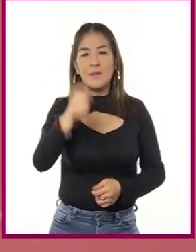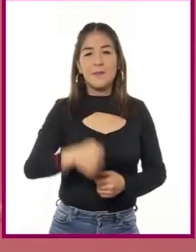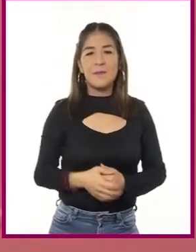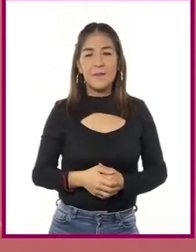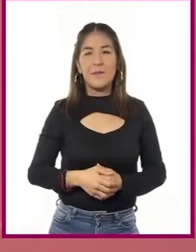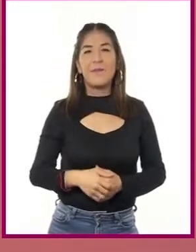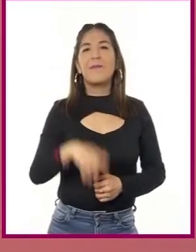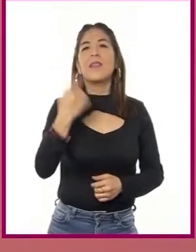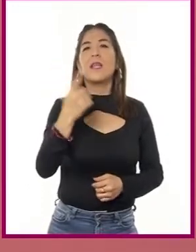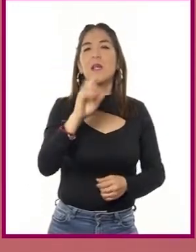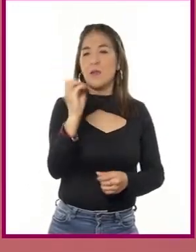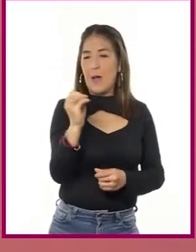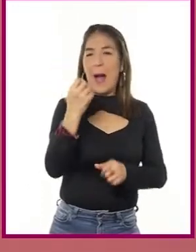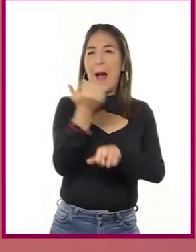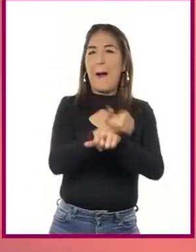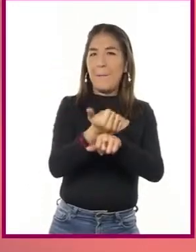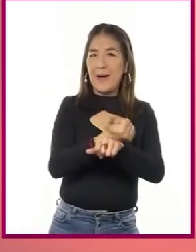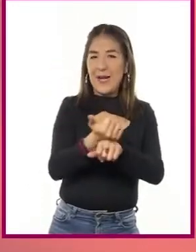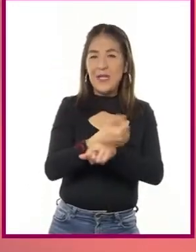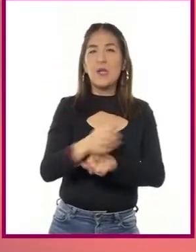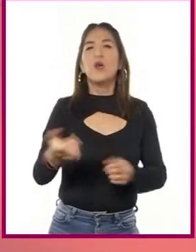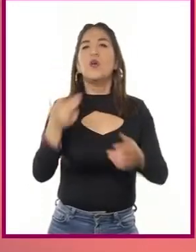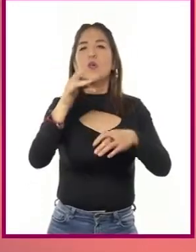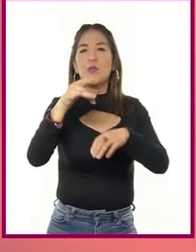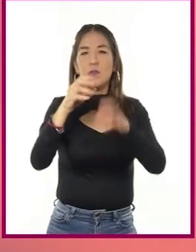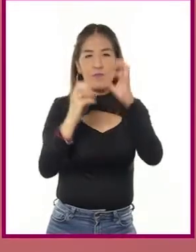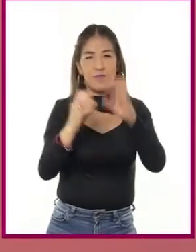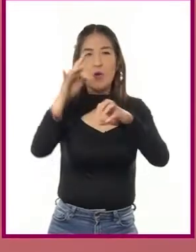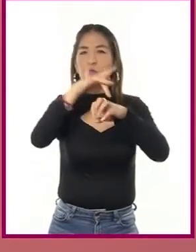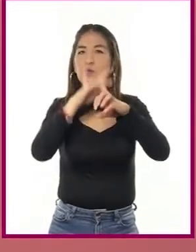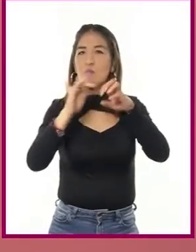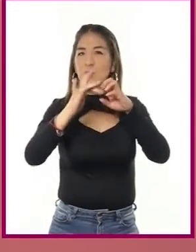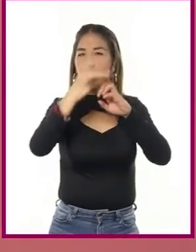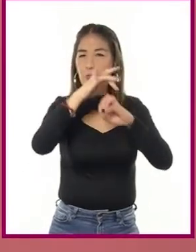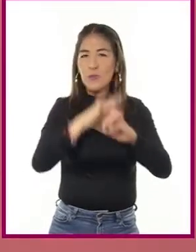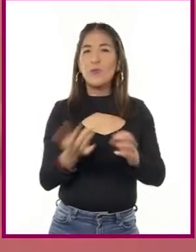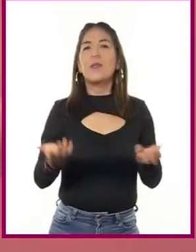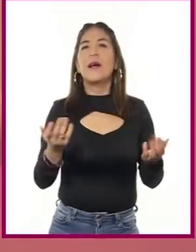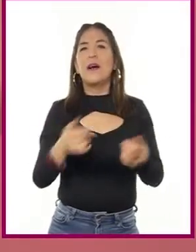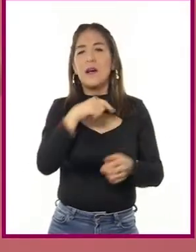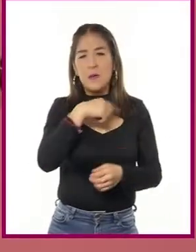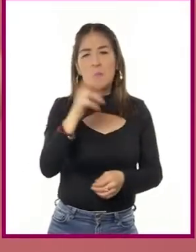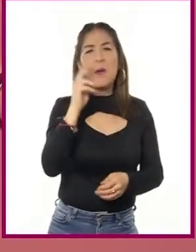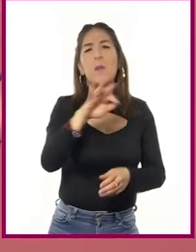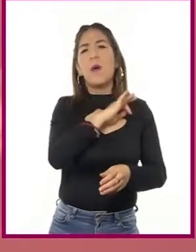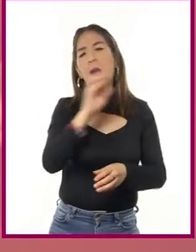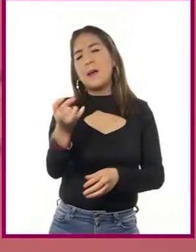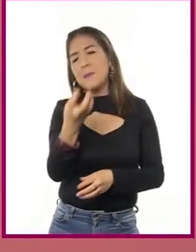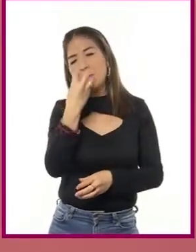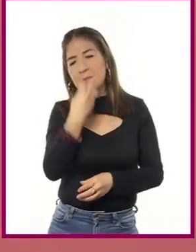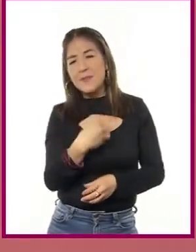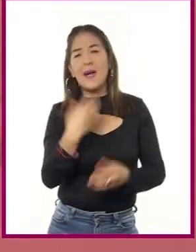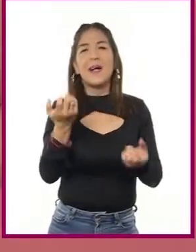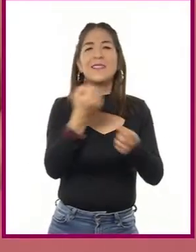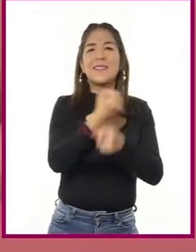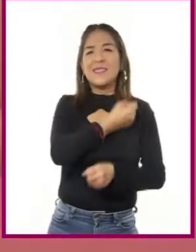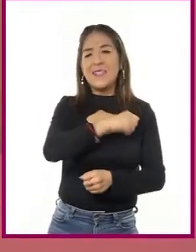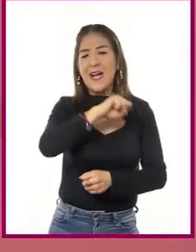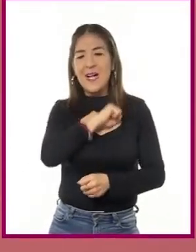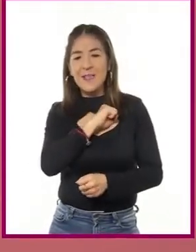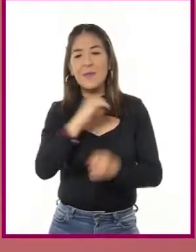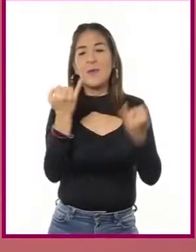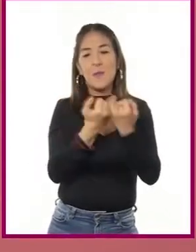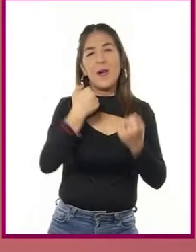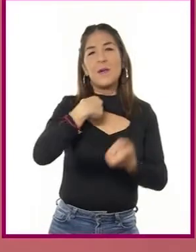los tejocotes y las tunas. Y pienso que pueden servir como refrigerios, botanas y postres saludables. También pensé